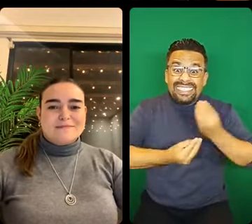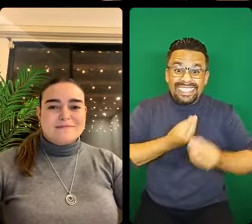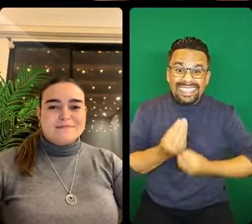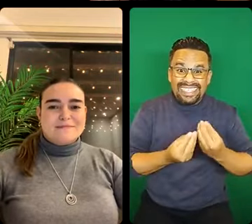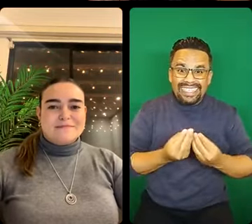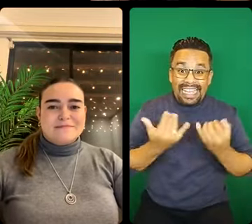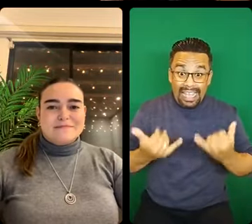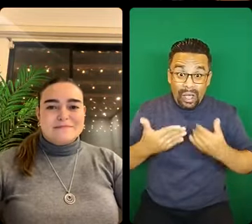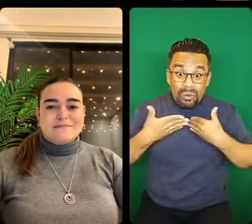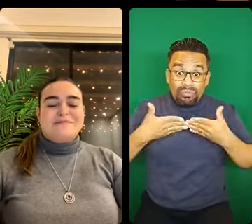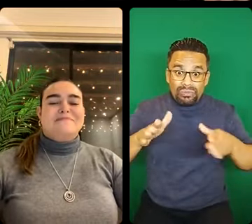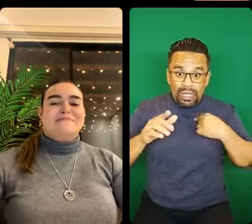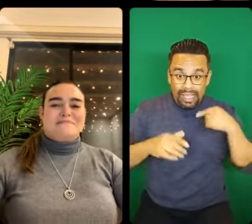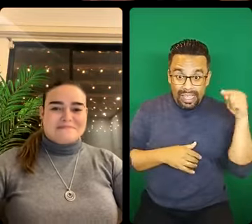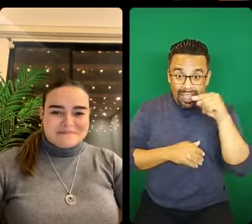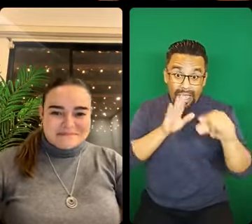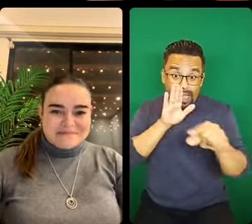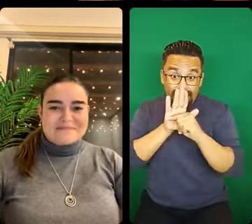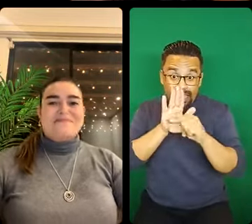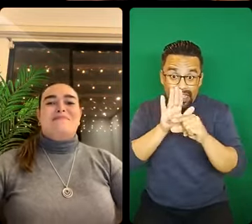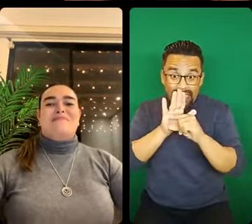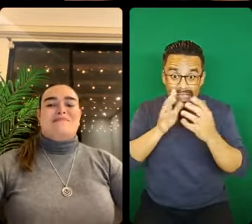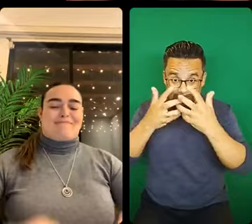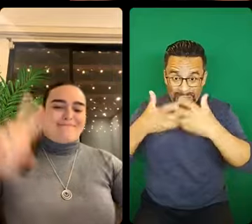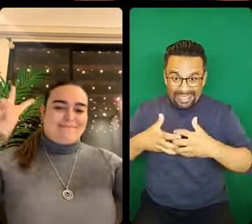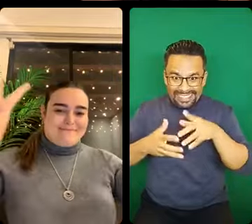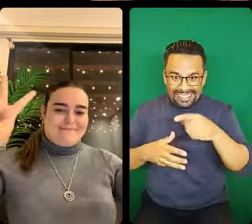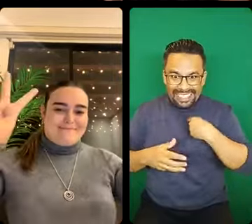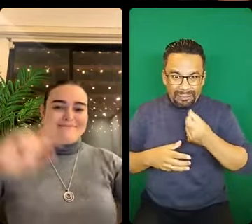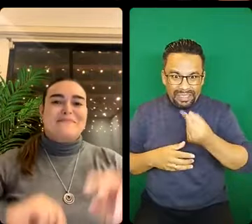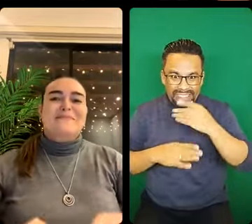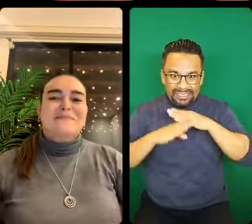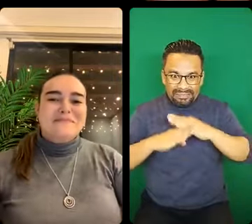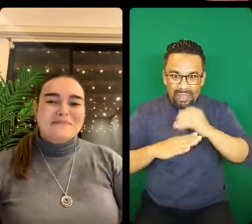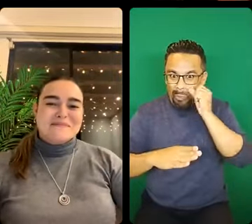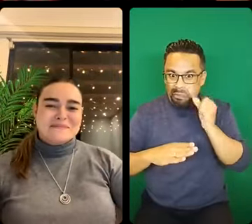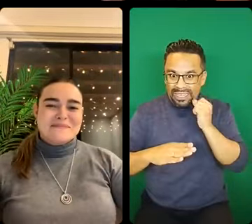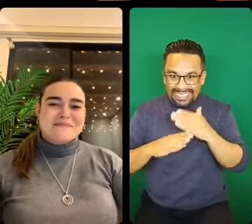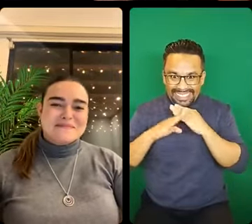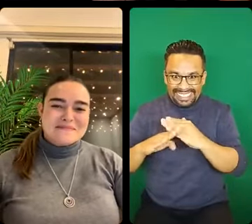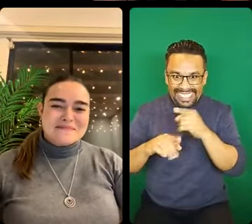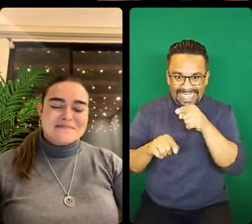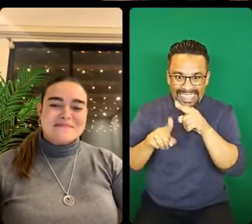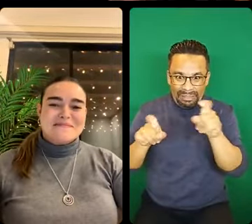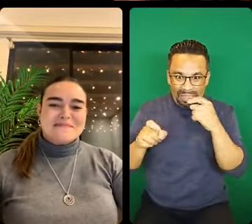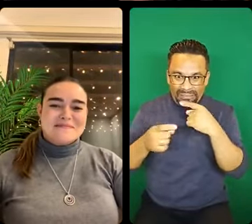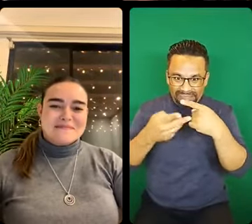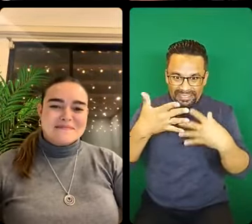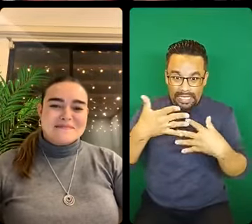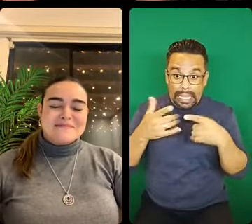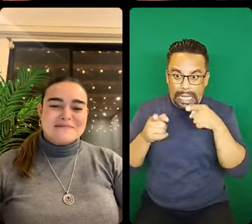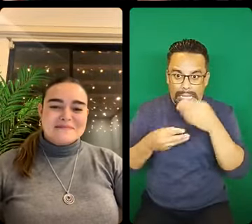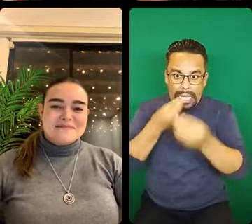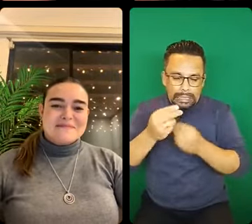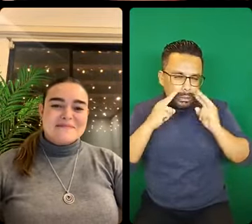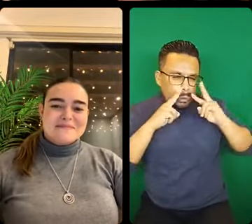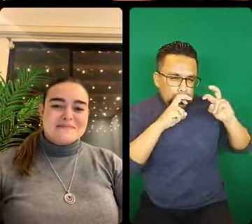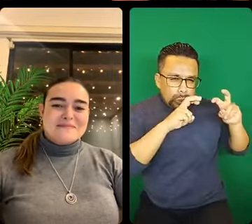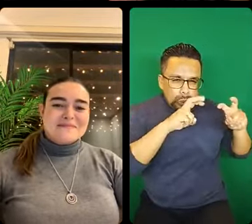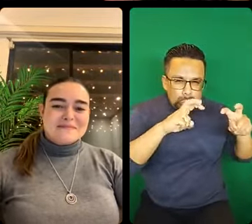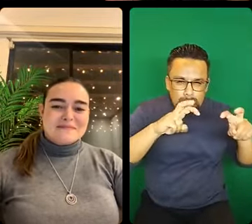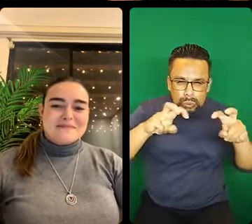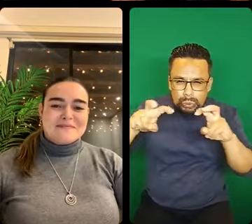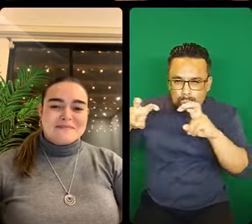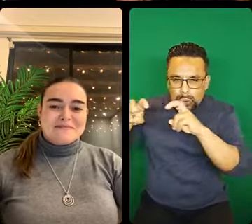arranca a calificar, los jurados arrancan a calificar, entonces arranca todo el proceso de calificación, tanto de la marca como